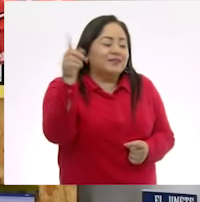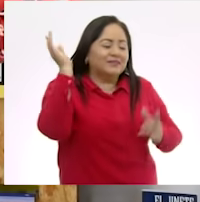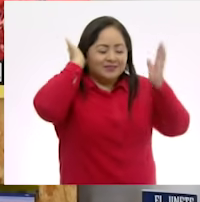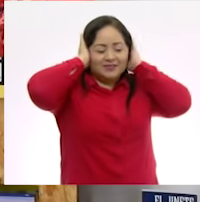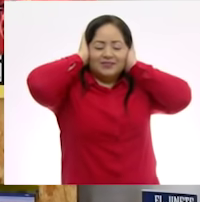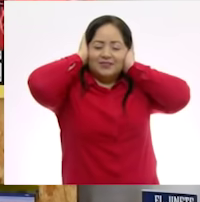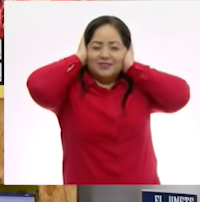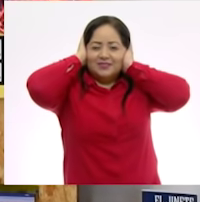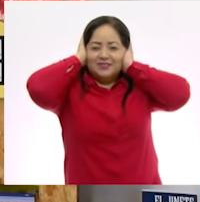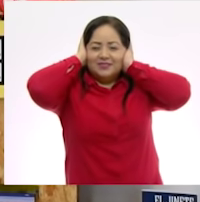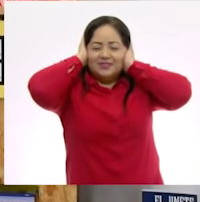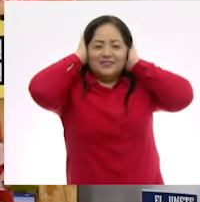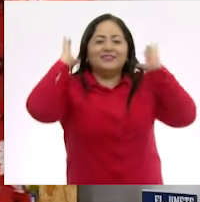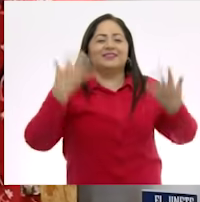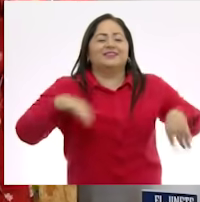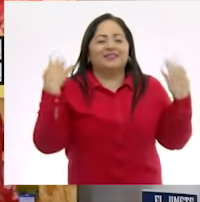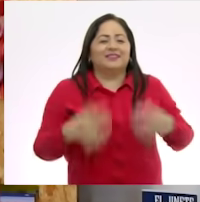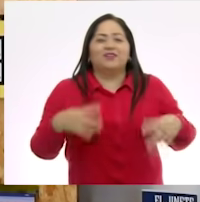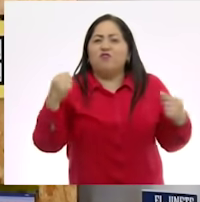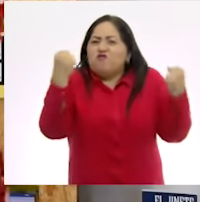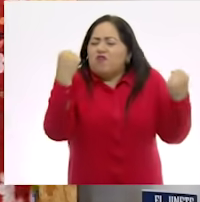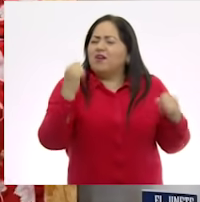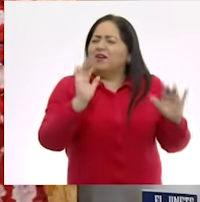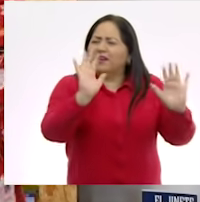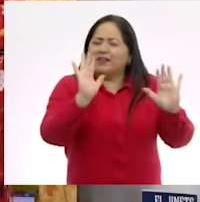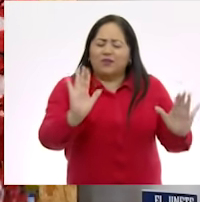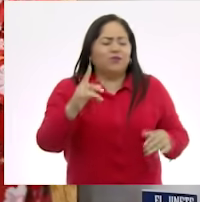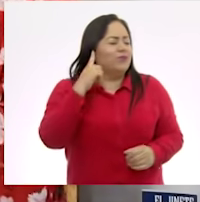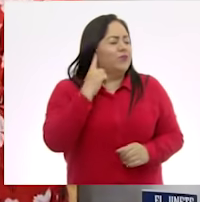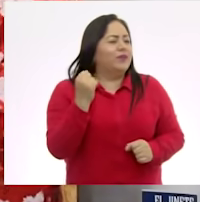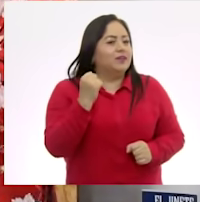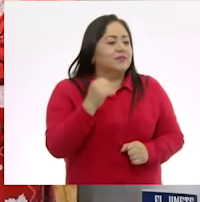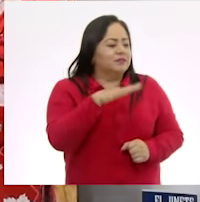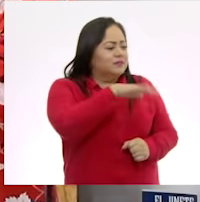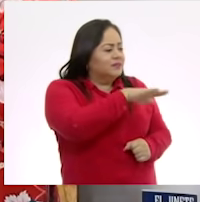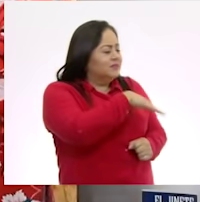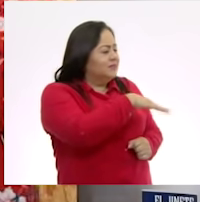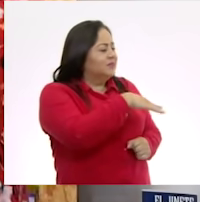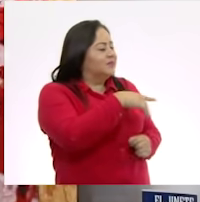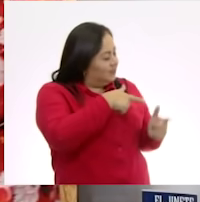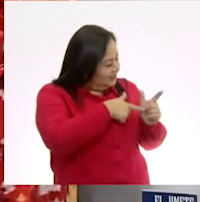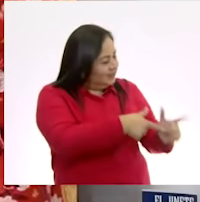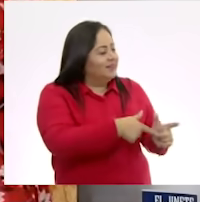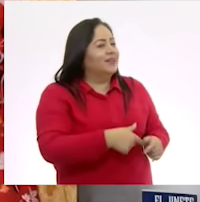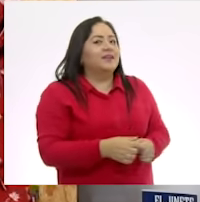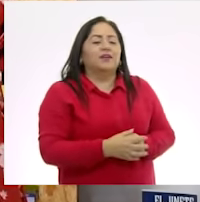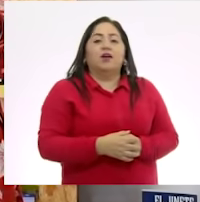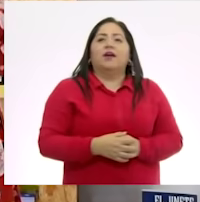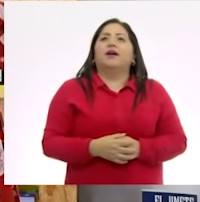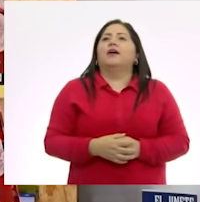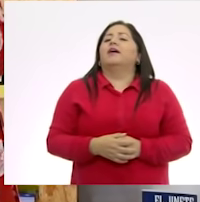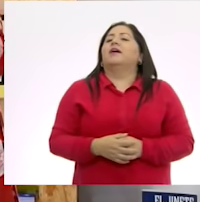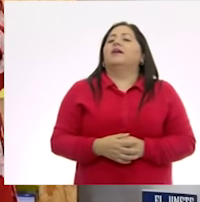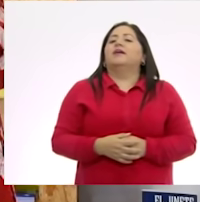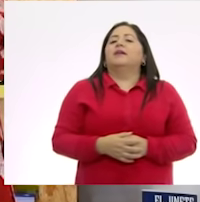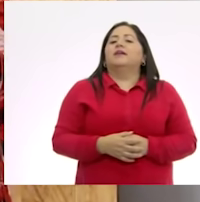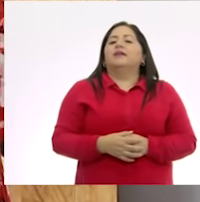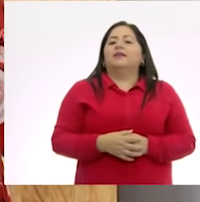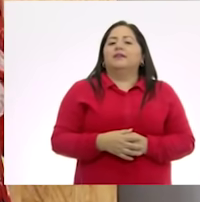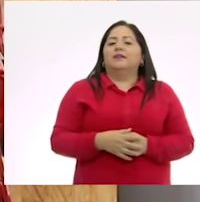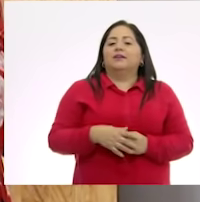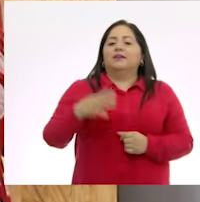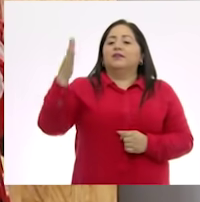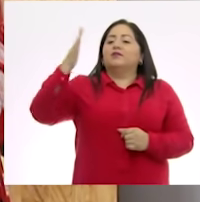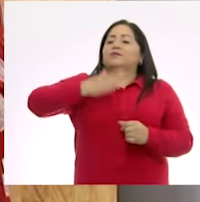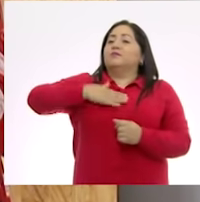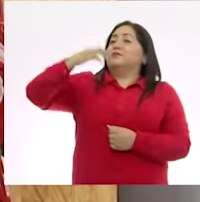¡Ay, ay, ay, ay, ay, ay, ay, ay, ay! ¡Ay, no tan fuerte, no tan fuerte! Señor Sol, siga usted. I am the sun.